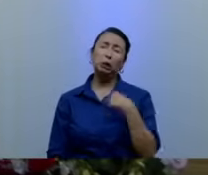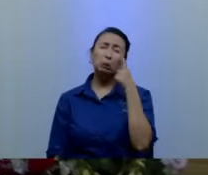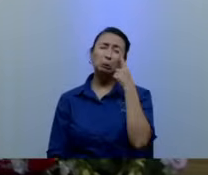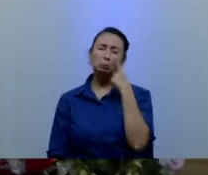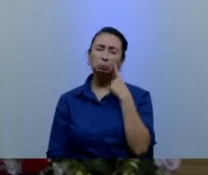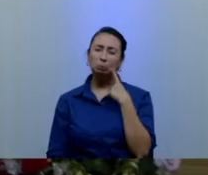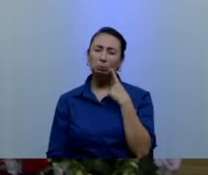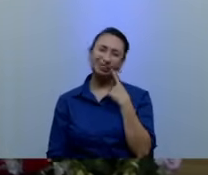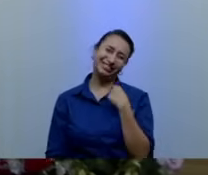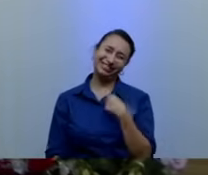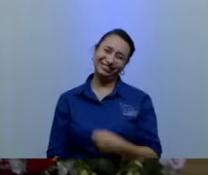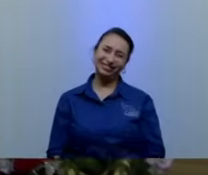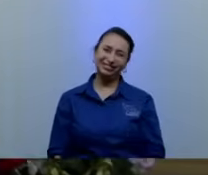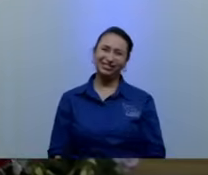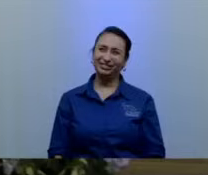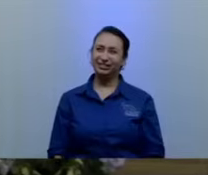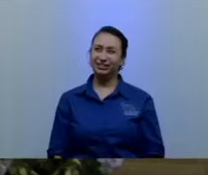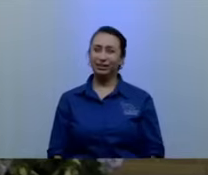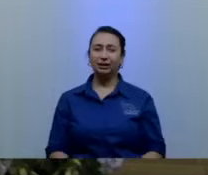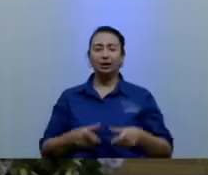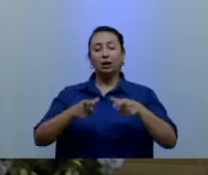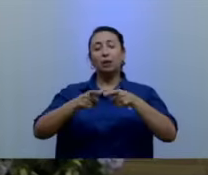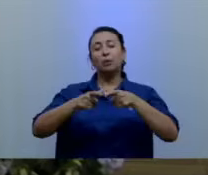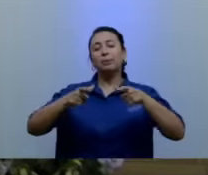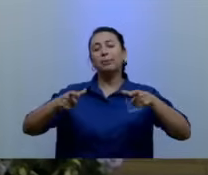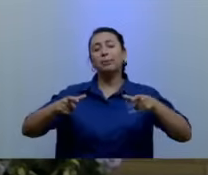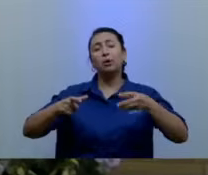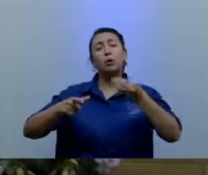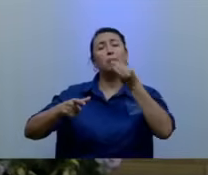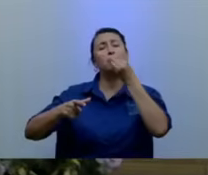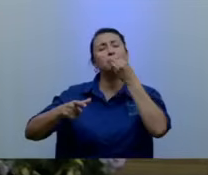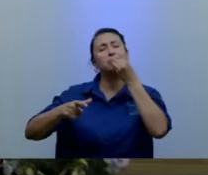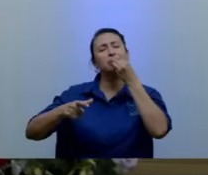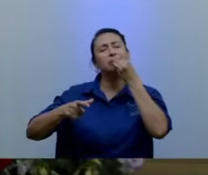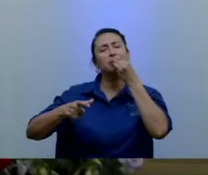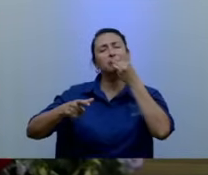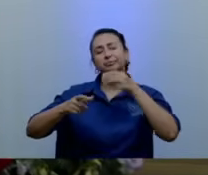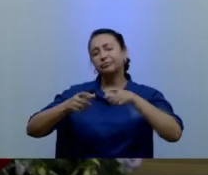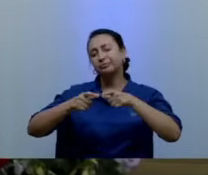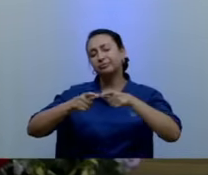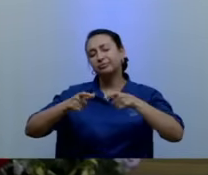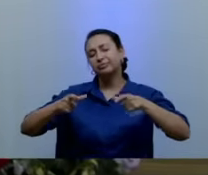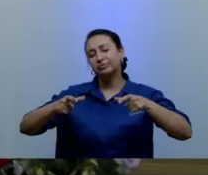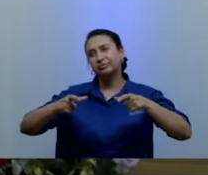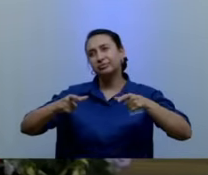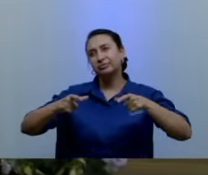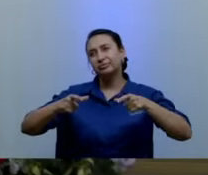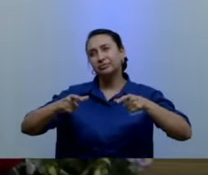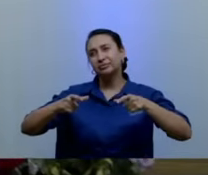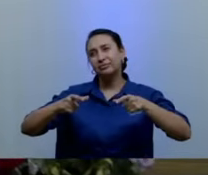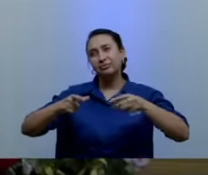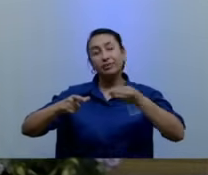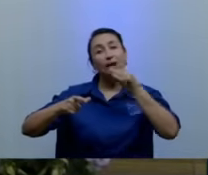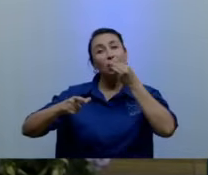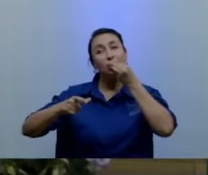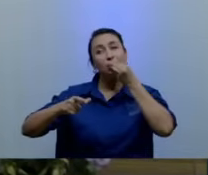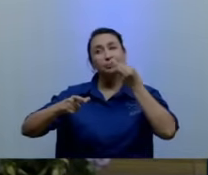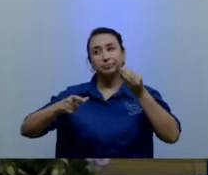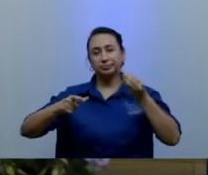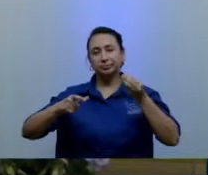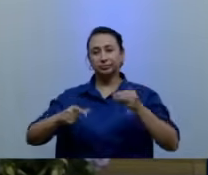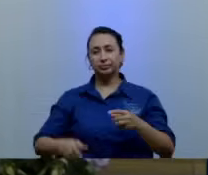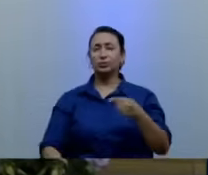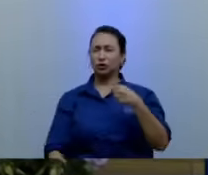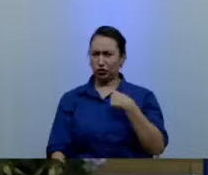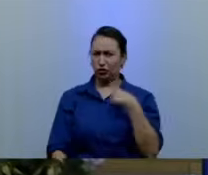Pero ya, un platillo que, yo he descubierto que los platillos se pueden arreglar, los que no están bien, con dos